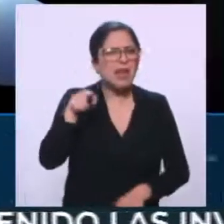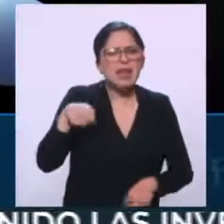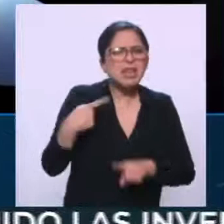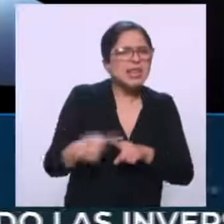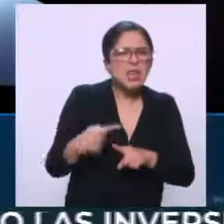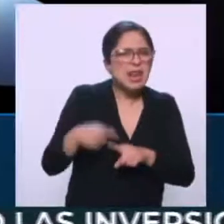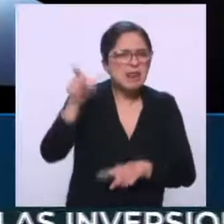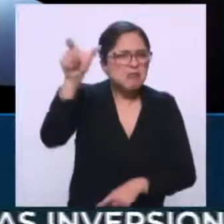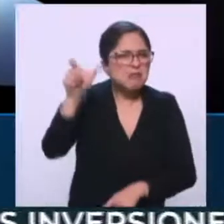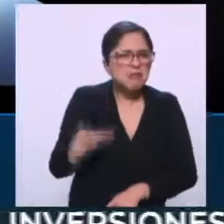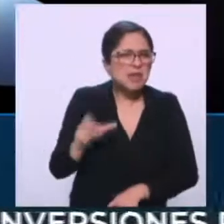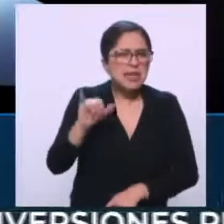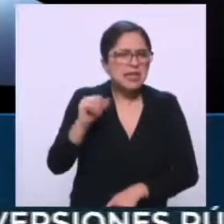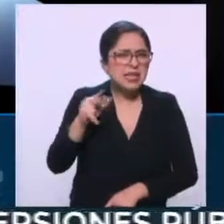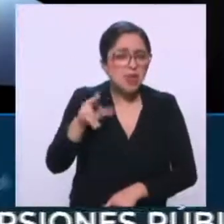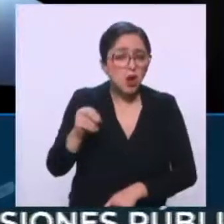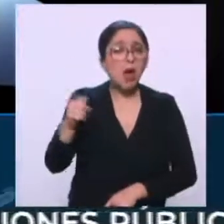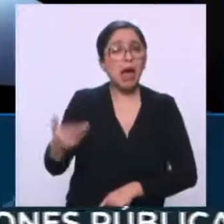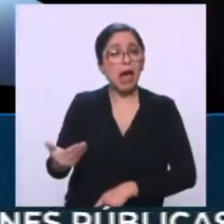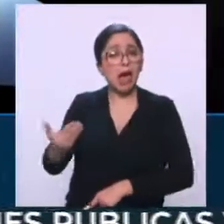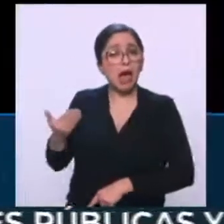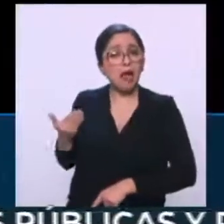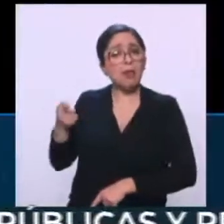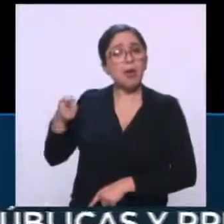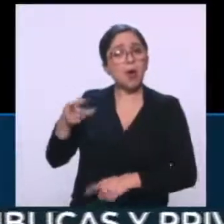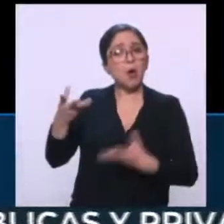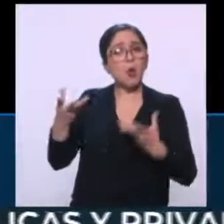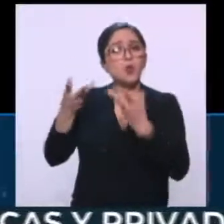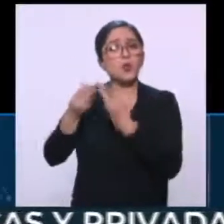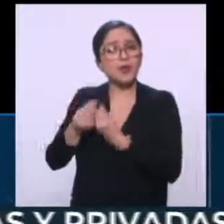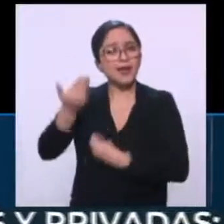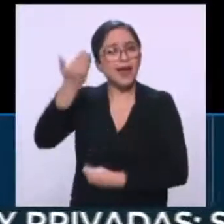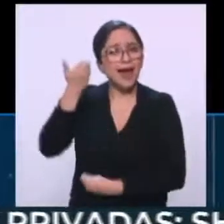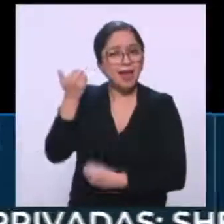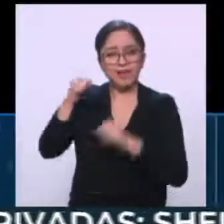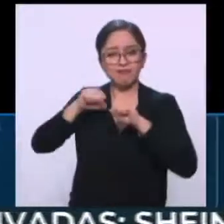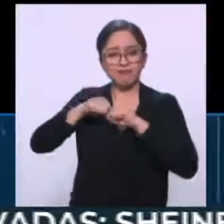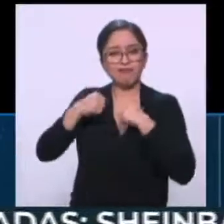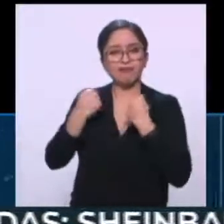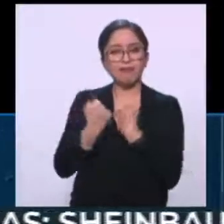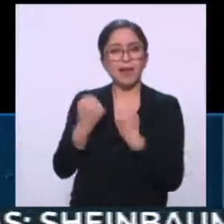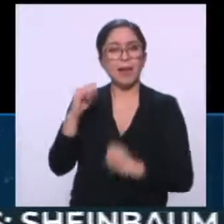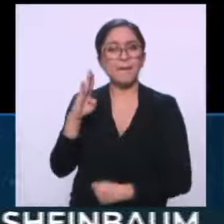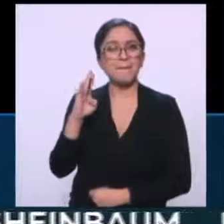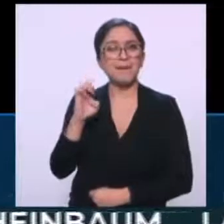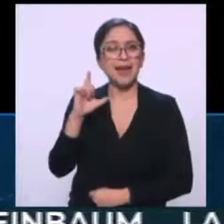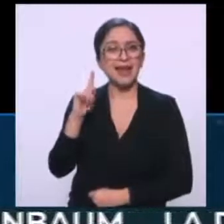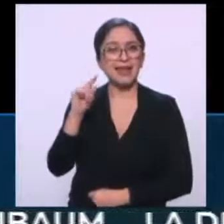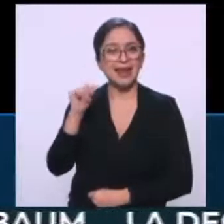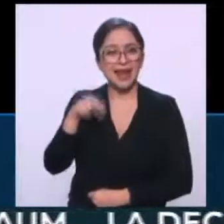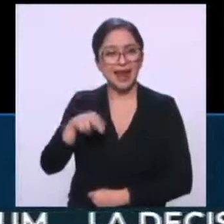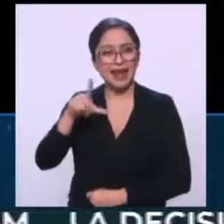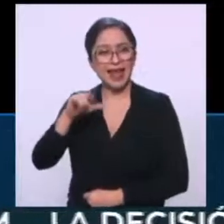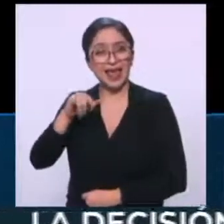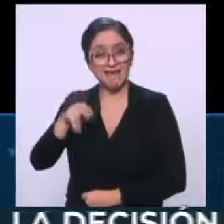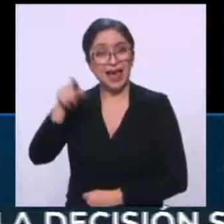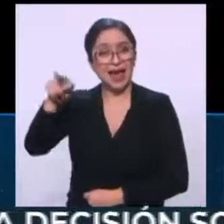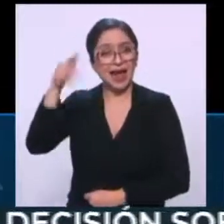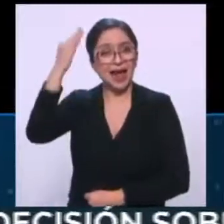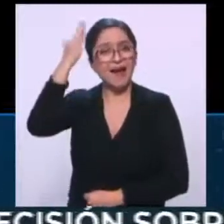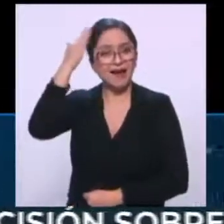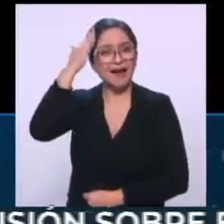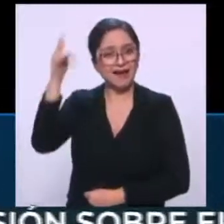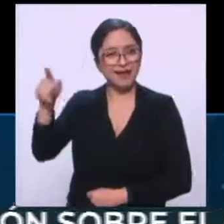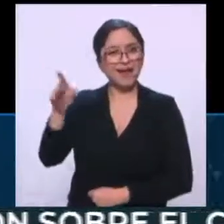sucesor de la otrora poderosa organización de los Ventral Leiva. En ese momento, en 2013, hubo una